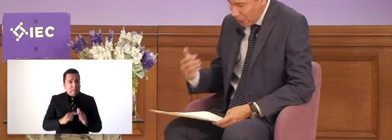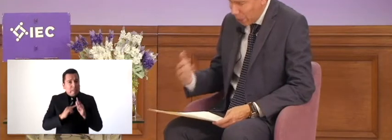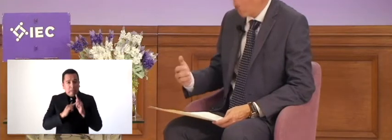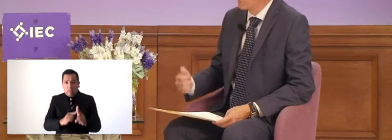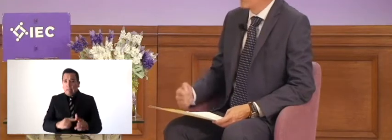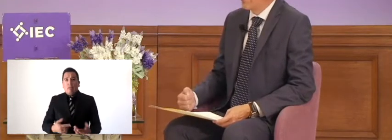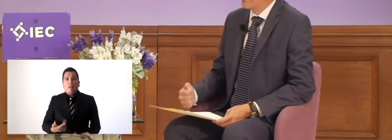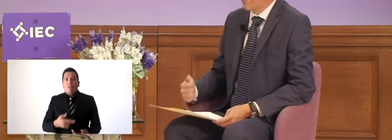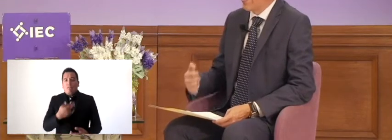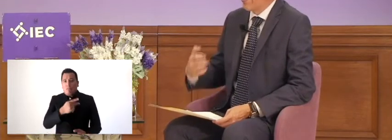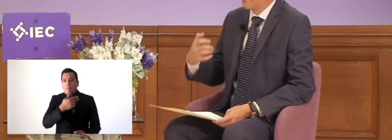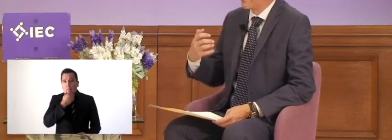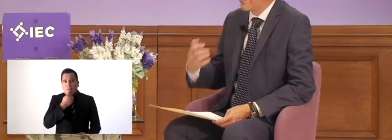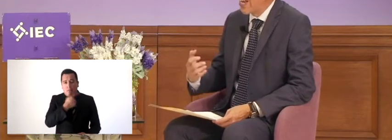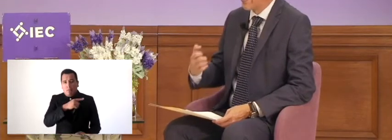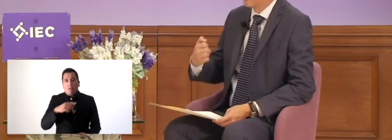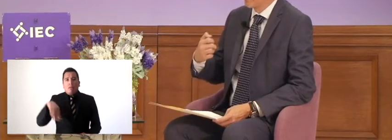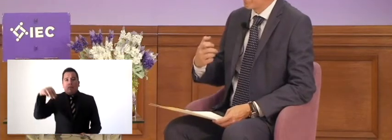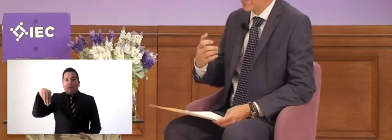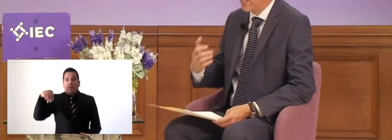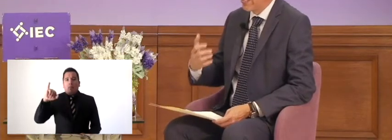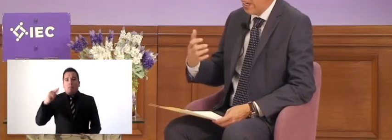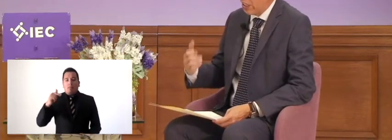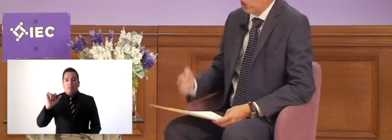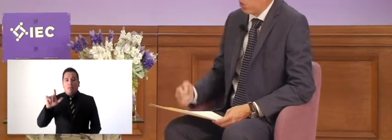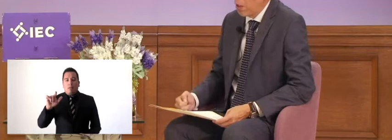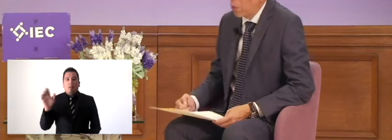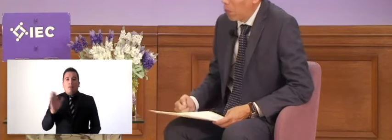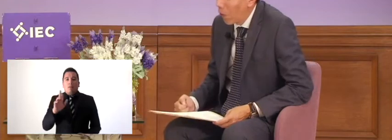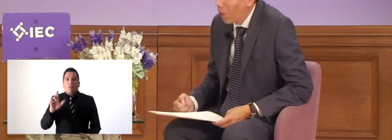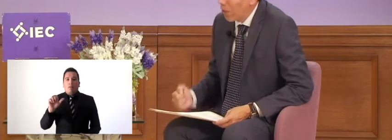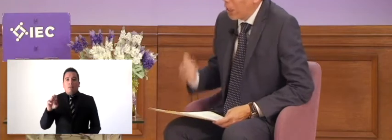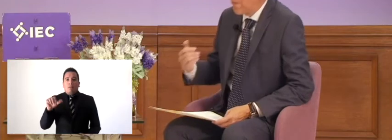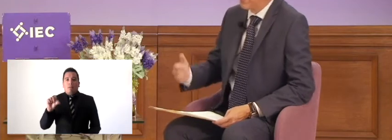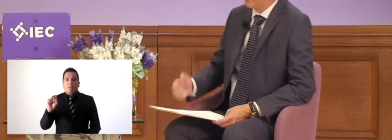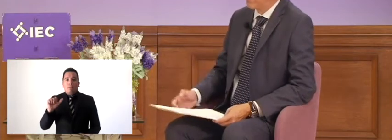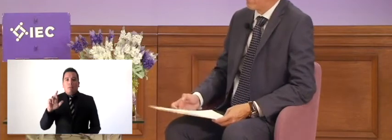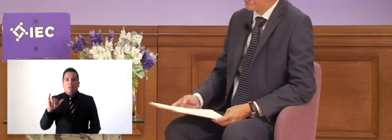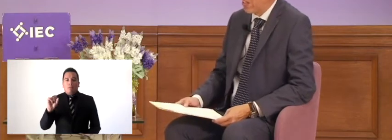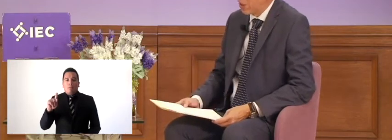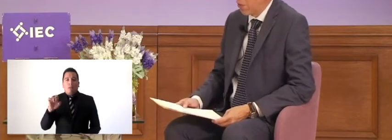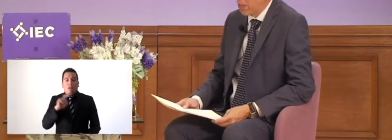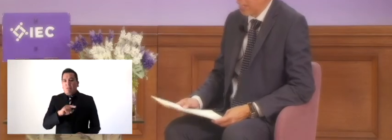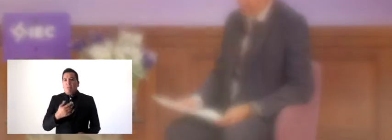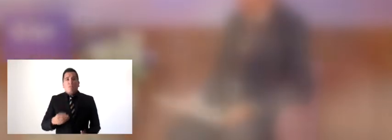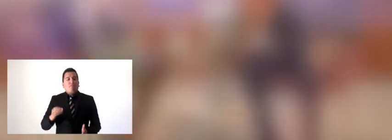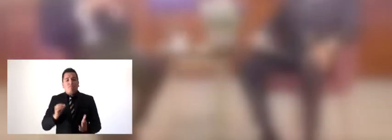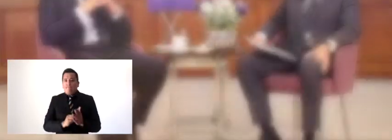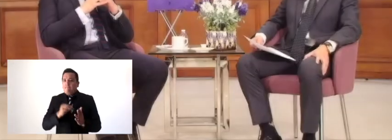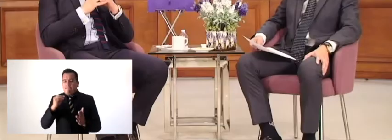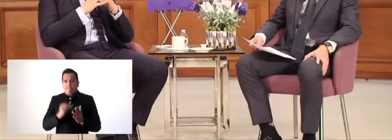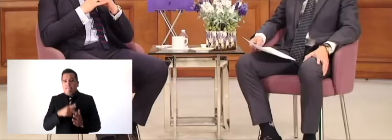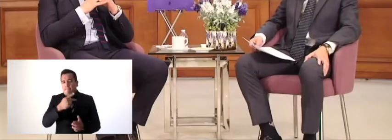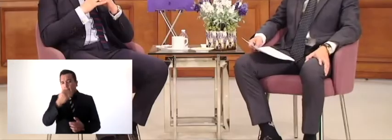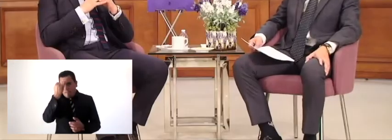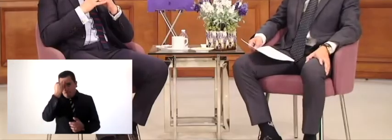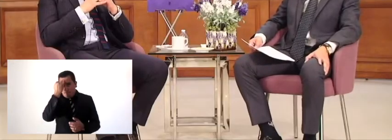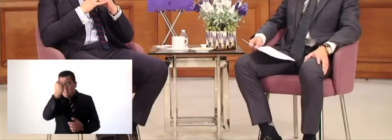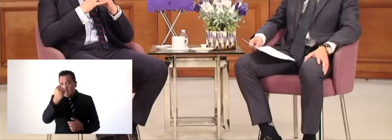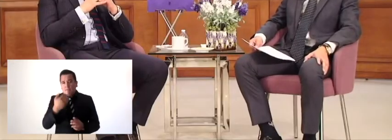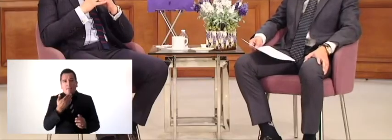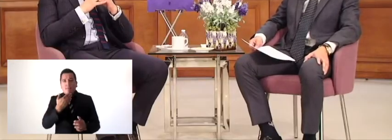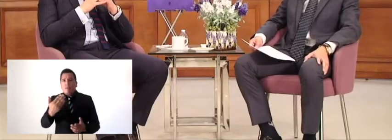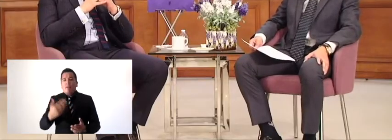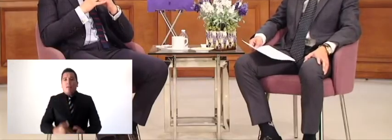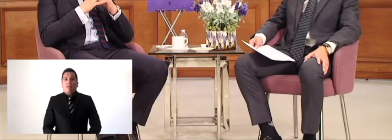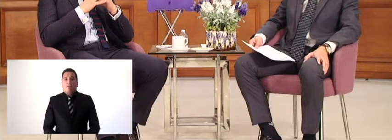¿Sigue vivo la idea política que nos plasmó el padre del federalismo mexicano? Mira, sin lugar a dudas